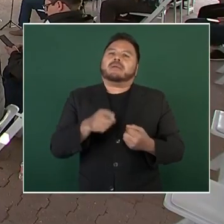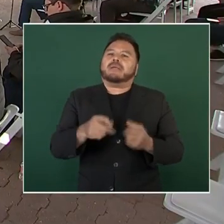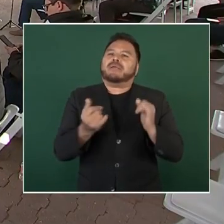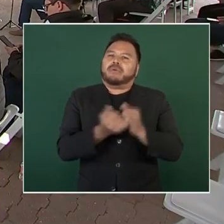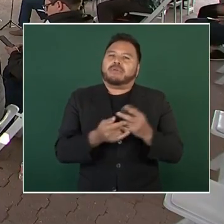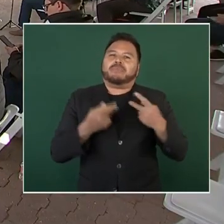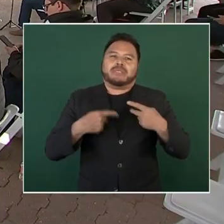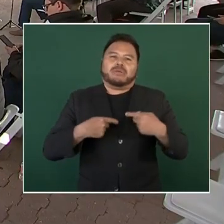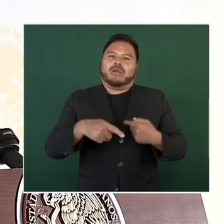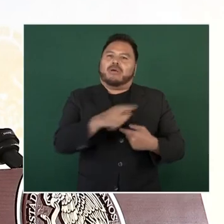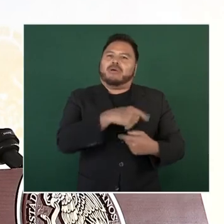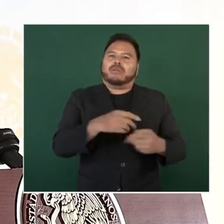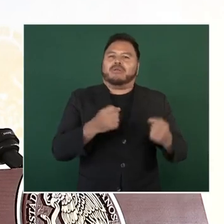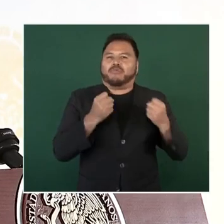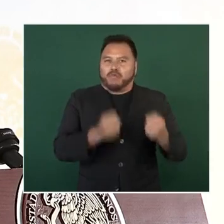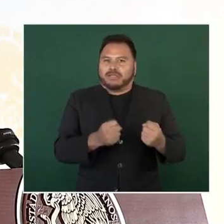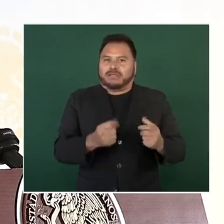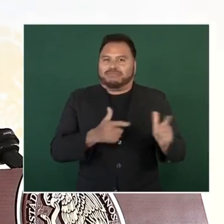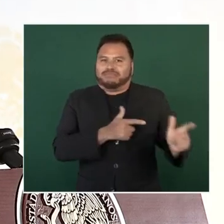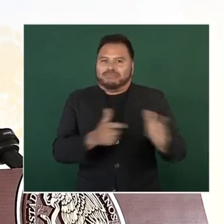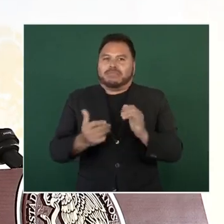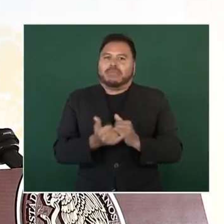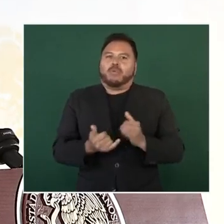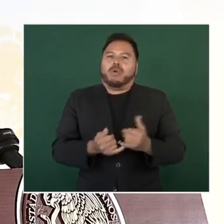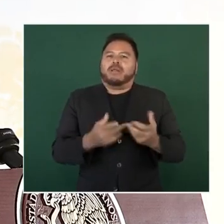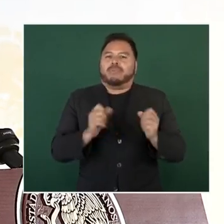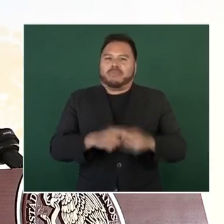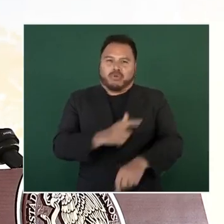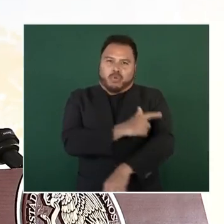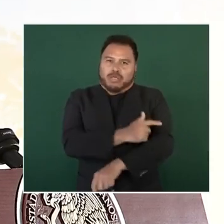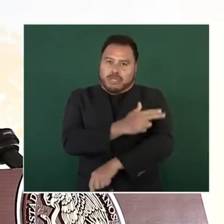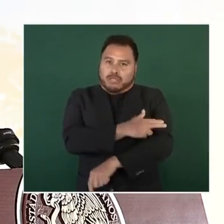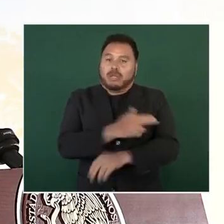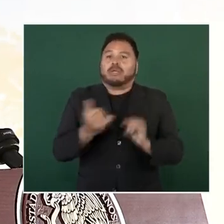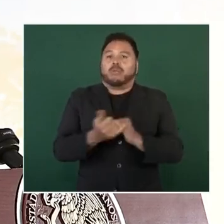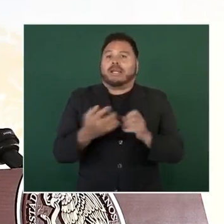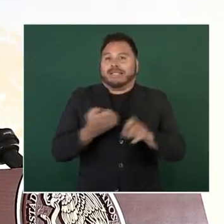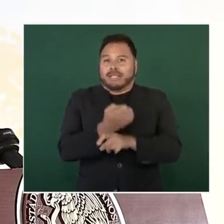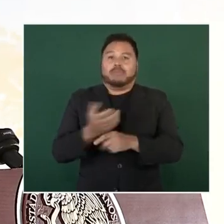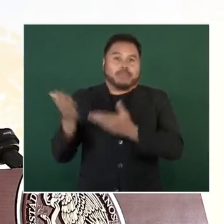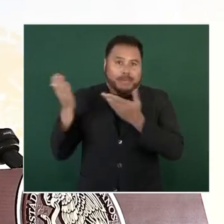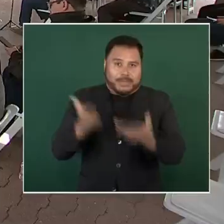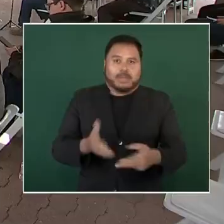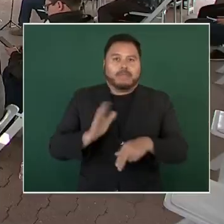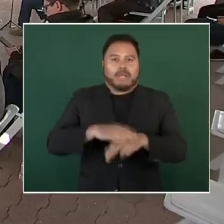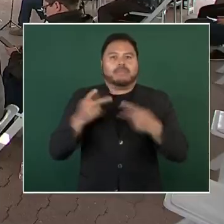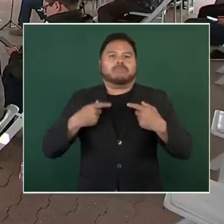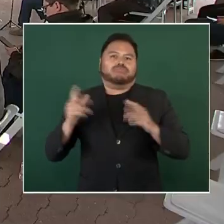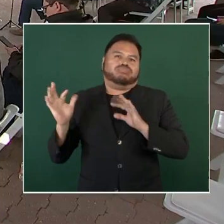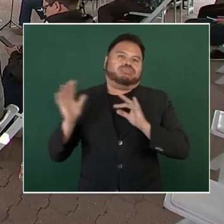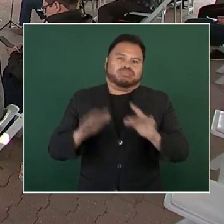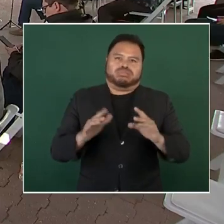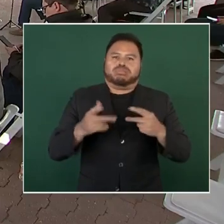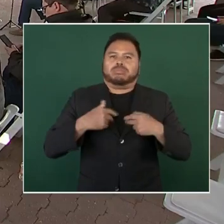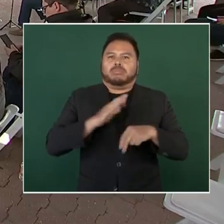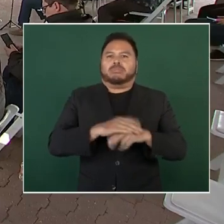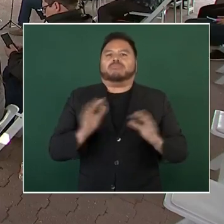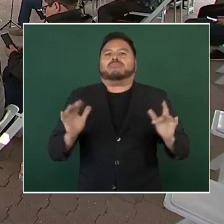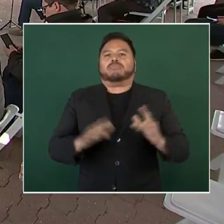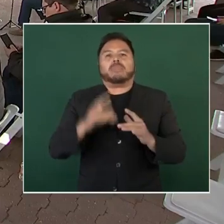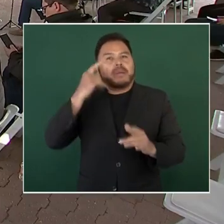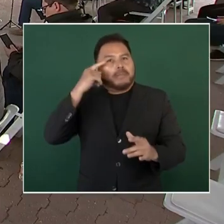personal de Fuerzas Armadas y de Guardia Nacional. Llegarán al estado mayor número de elementos